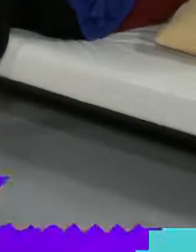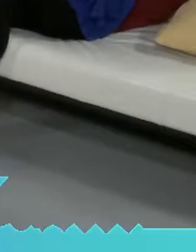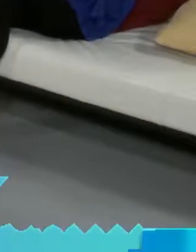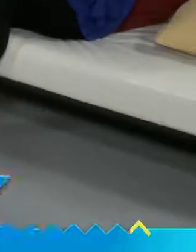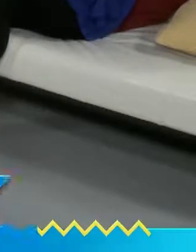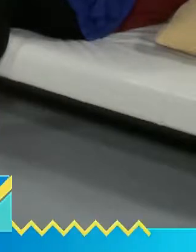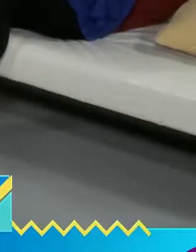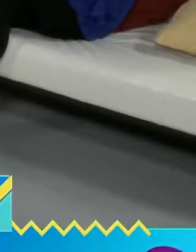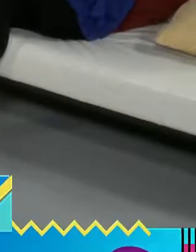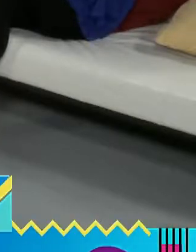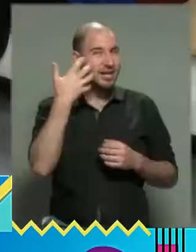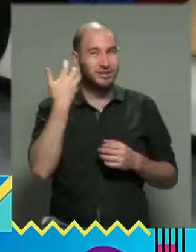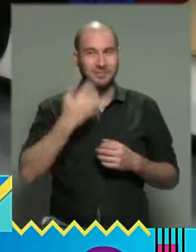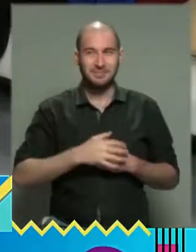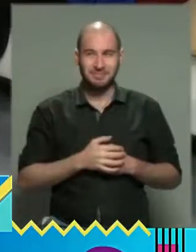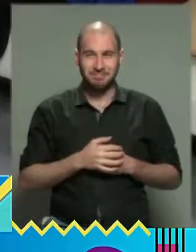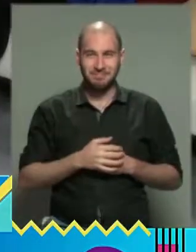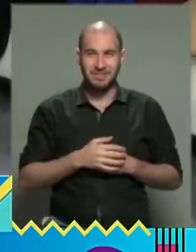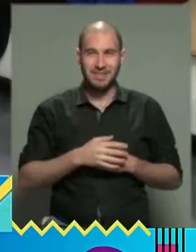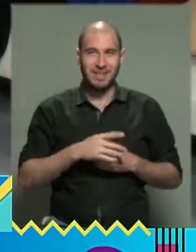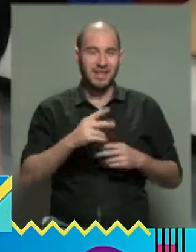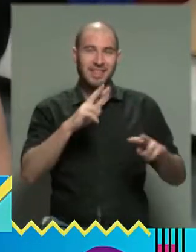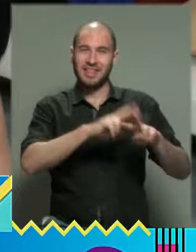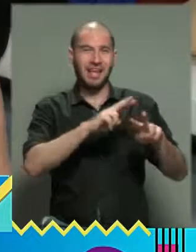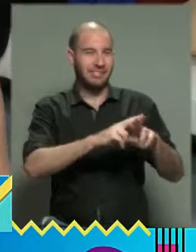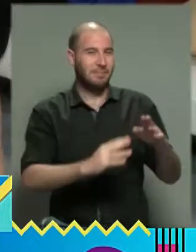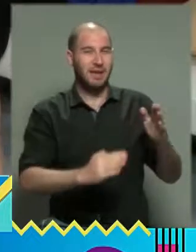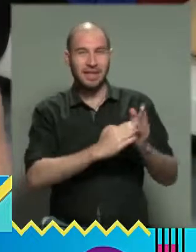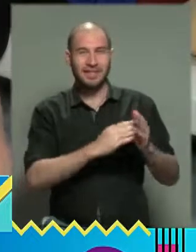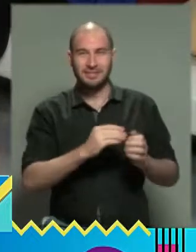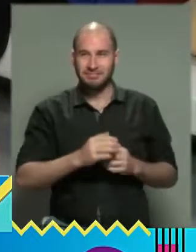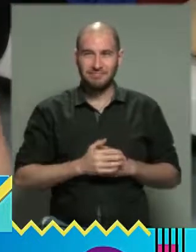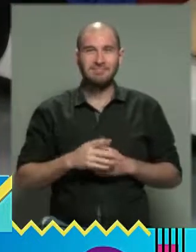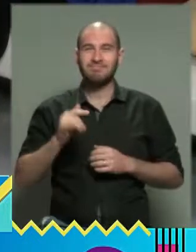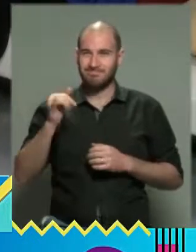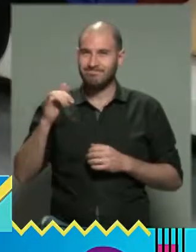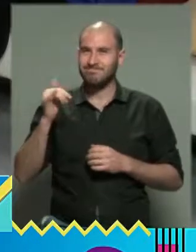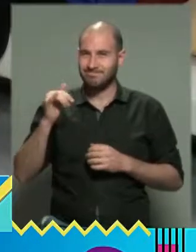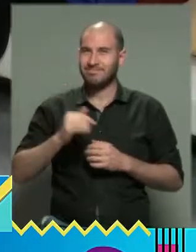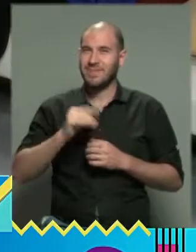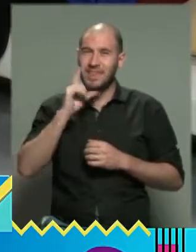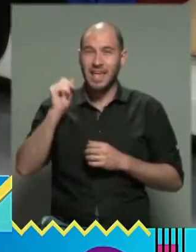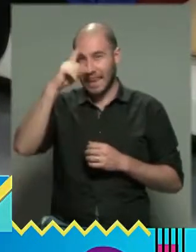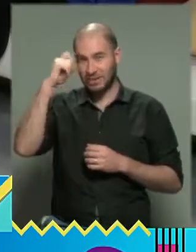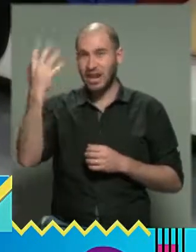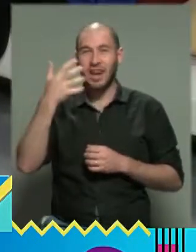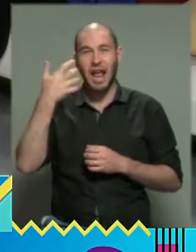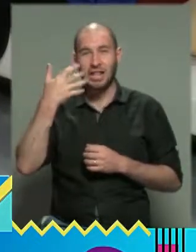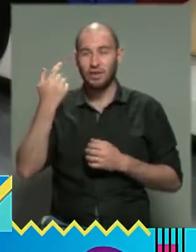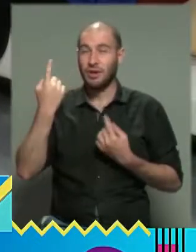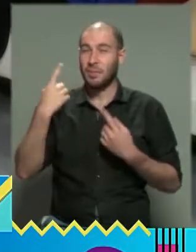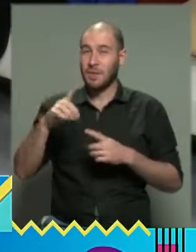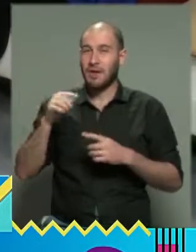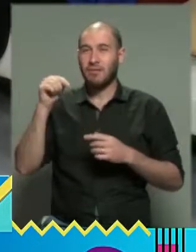Internacional del Gato. Bueno, Trending topic, ¿no? Hashtag, teníamos de todo. Es también el Día Internacional del Gato, pero si vos